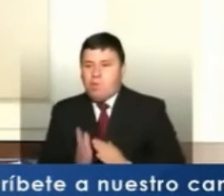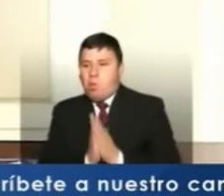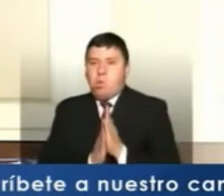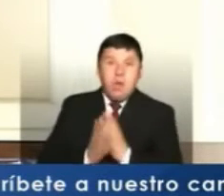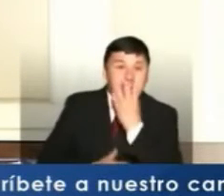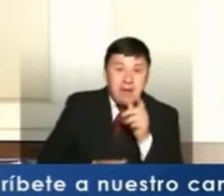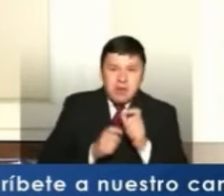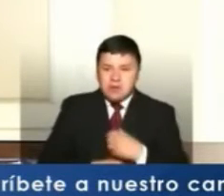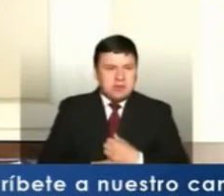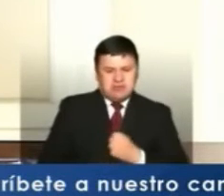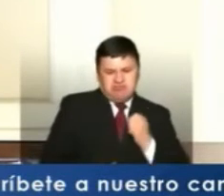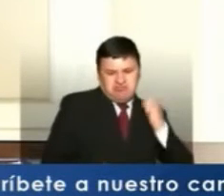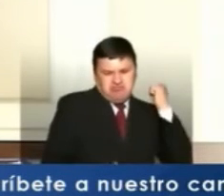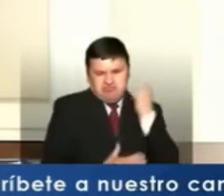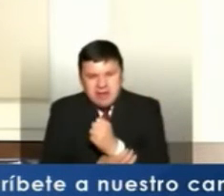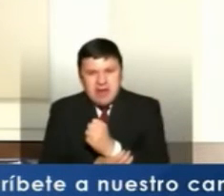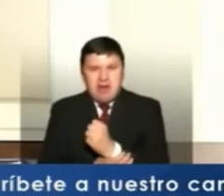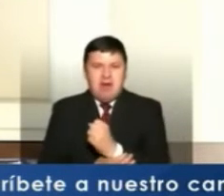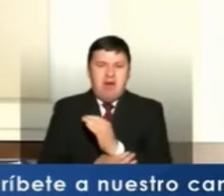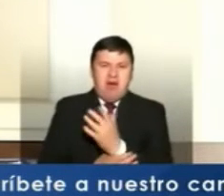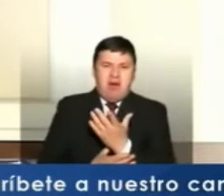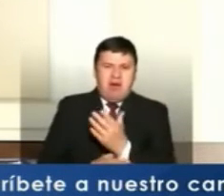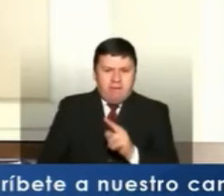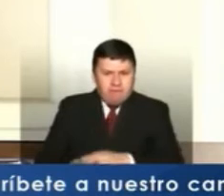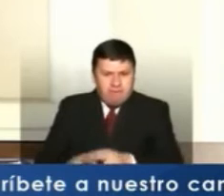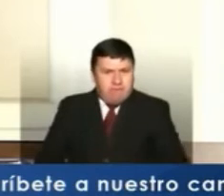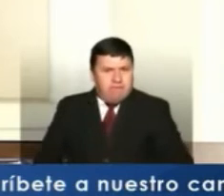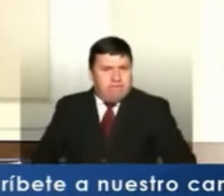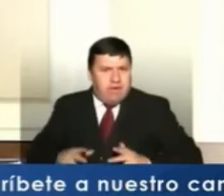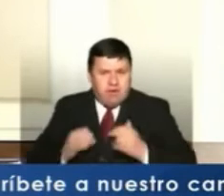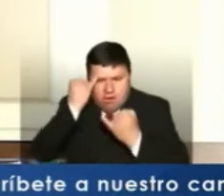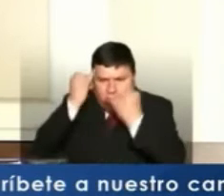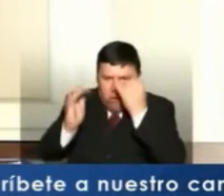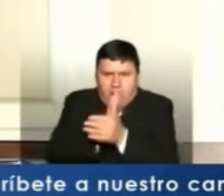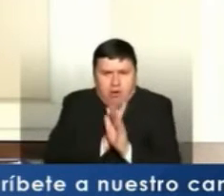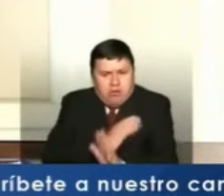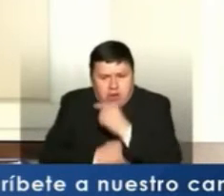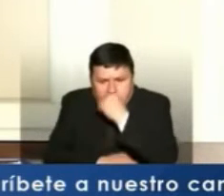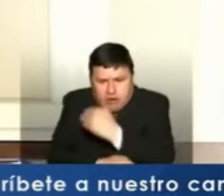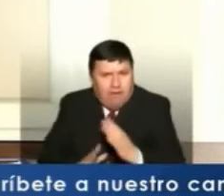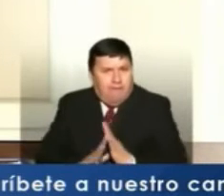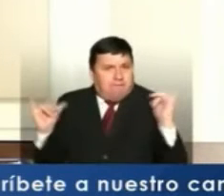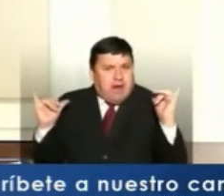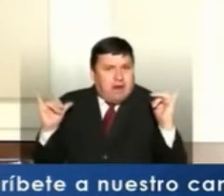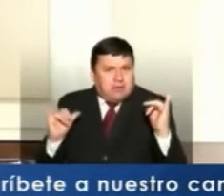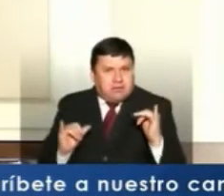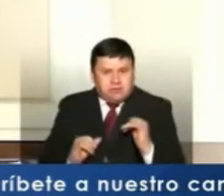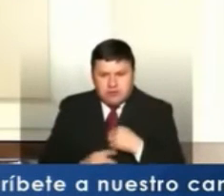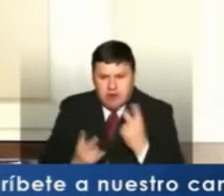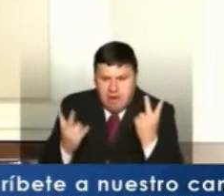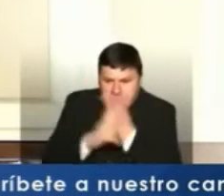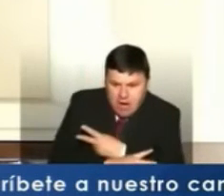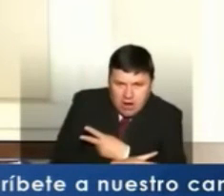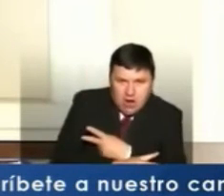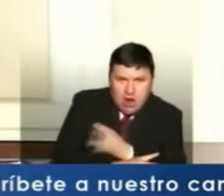pretenda agredir y quitarle la naturaleza, la espontaneidad, la alegría de un niño,